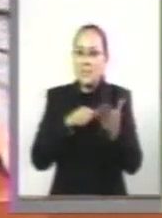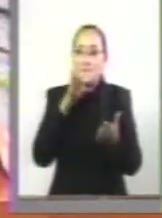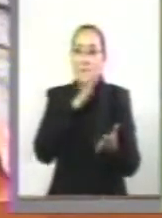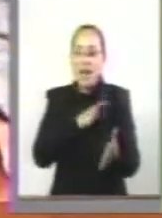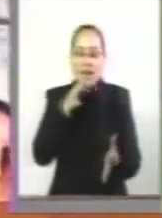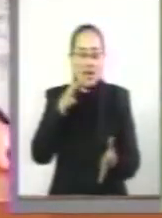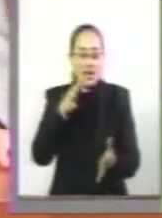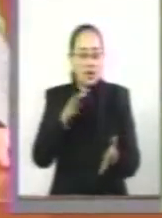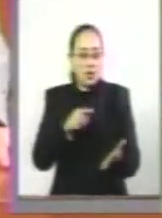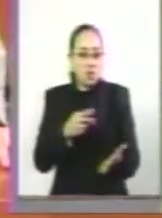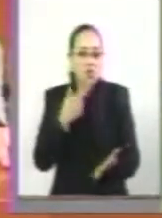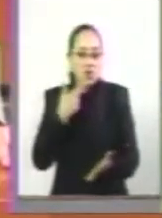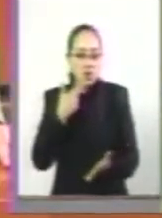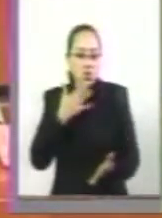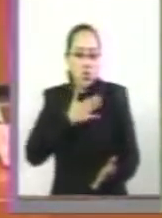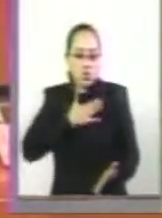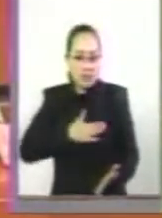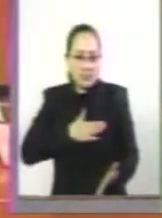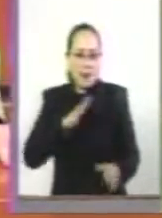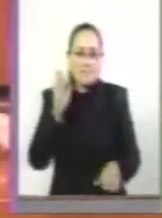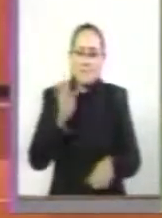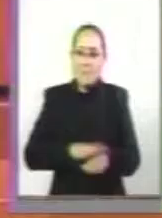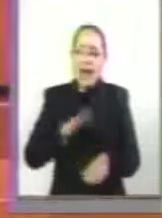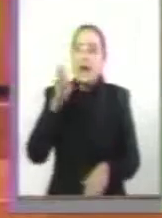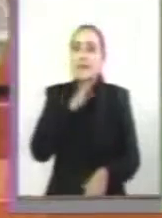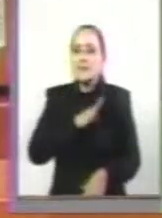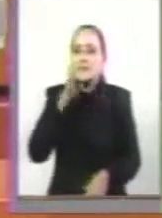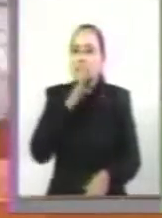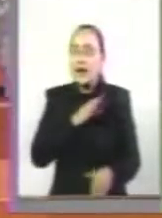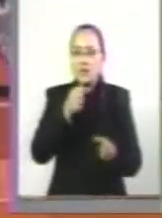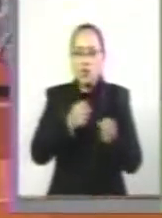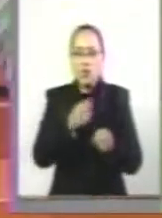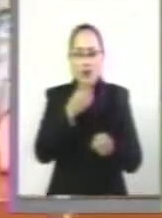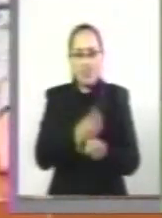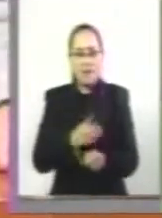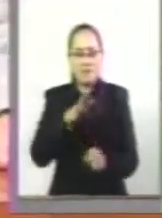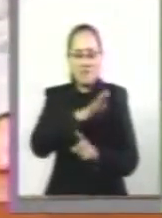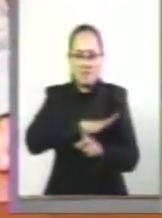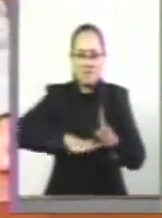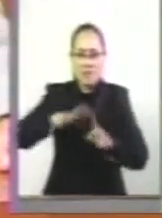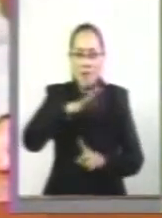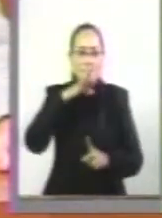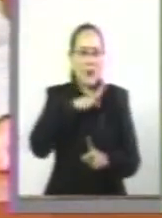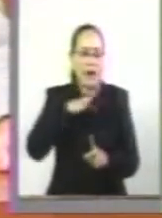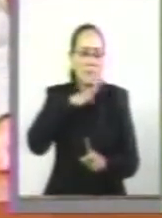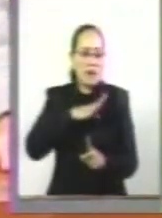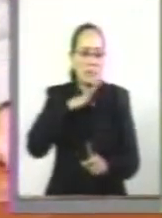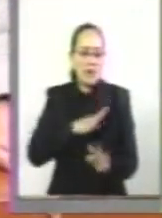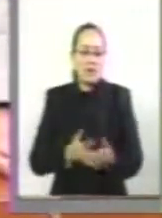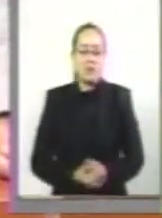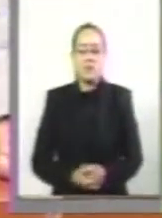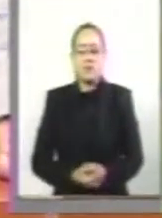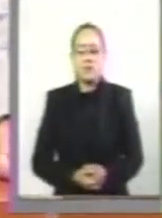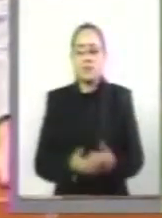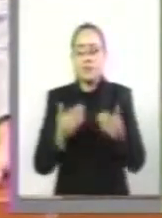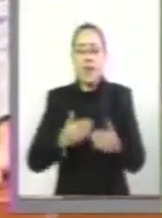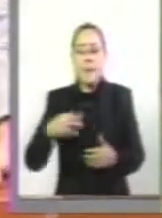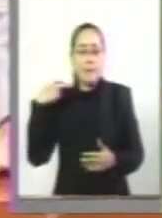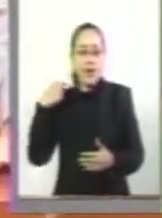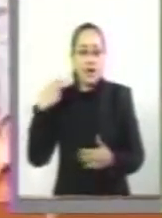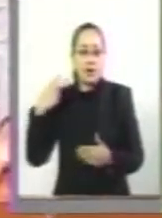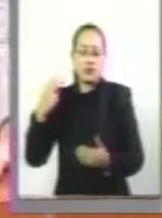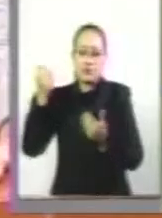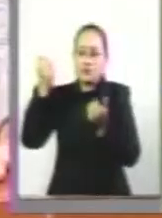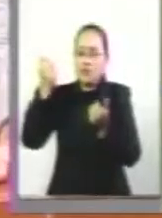de la justicia, mal manejo de la seguridad, mal manejo de todo el contexto veracruzano. Veracruz aquí lo hemos